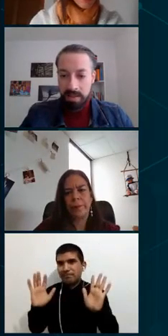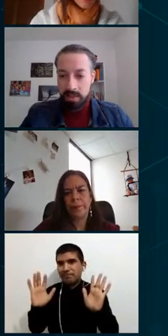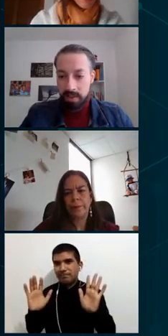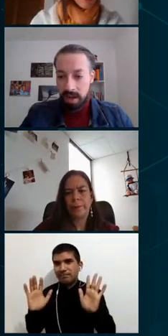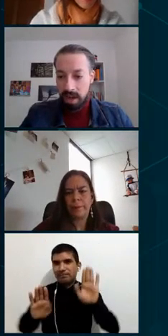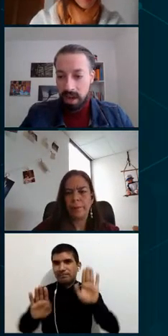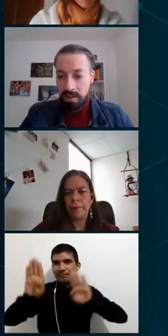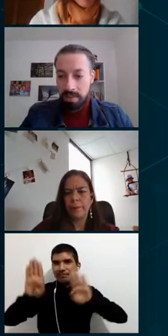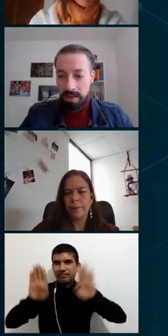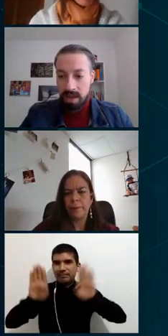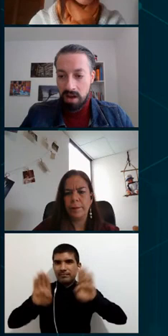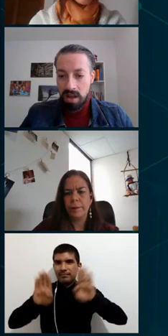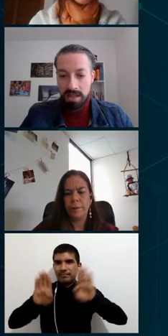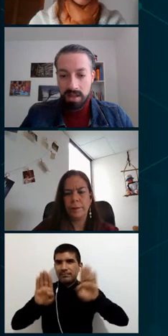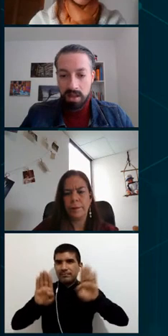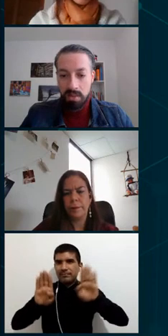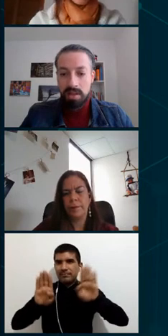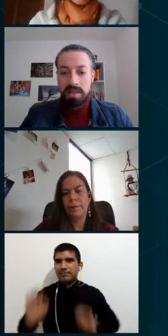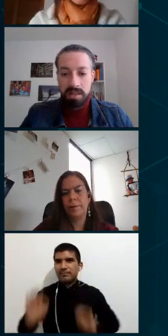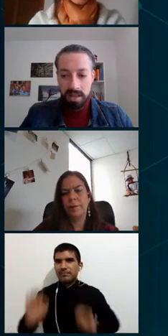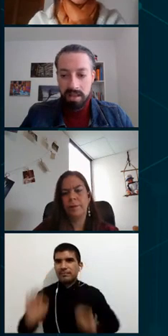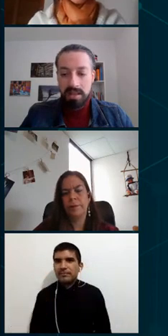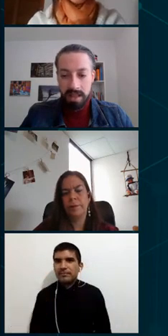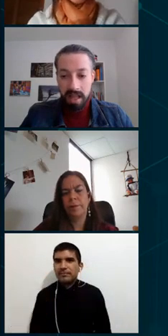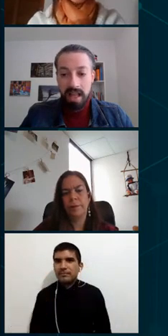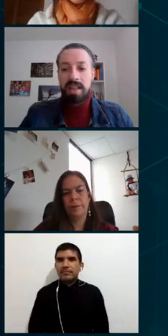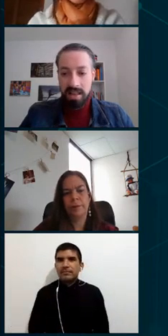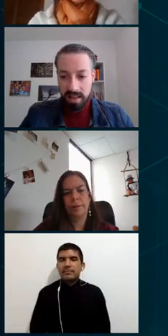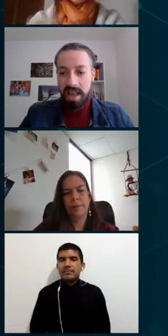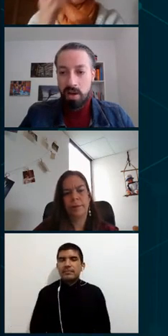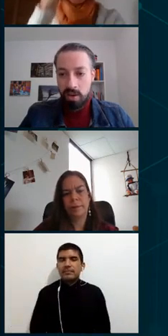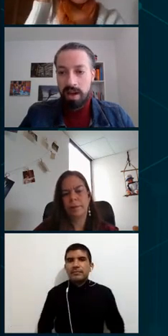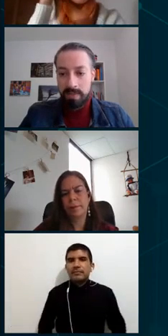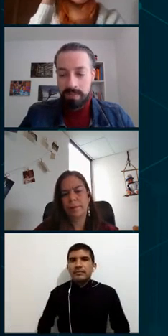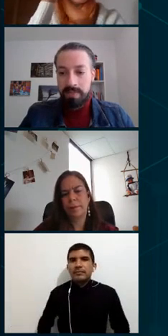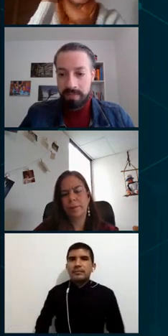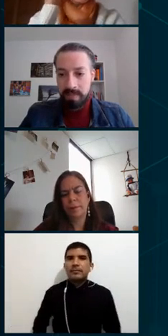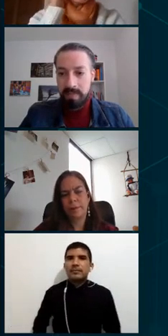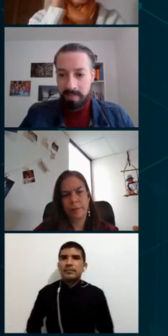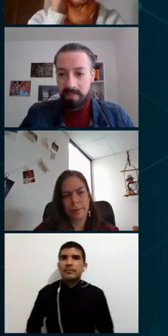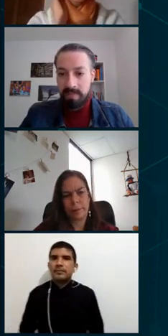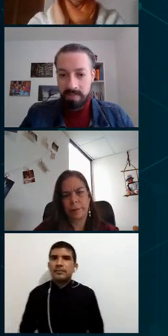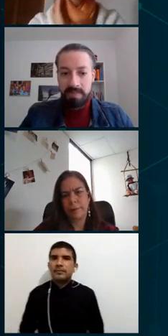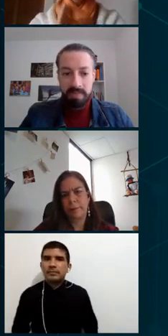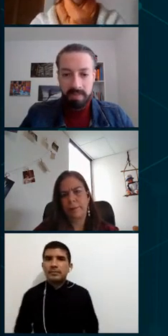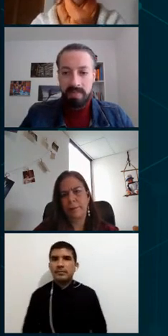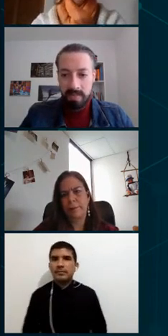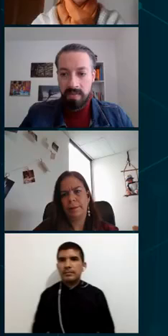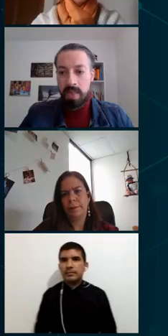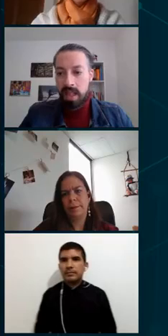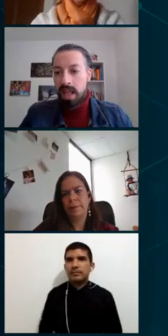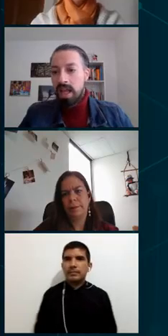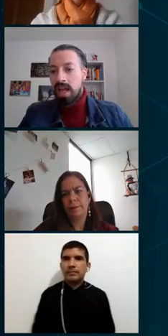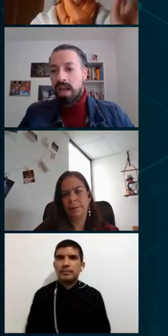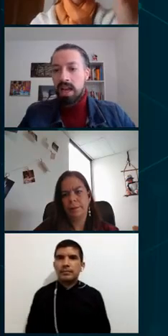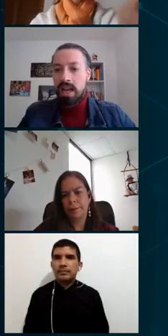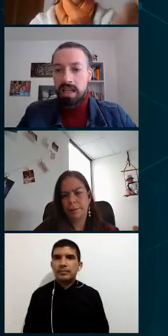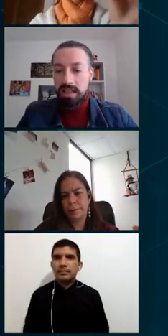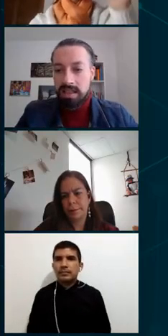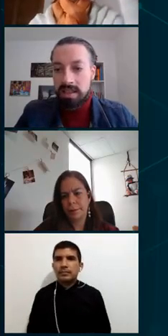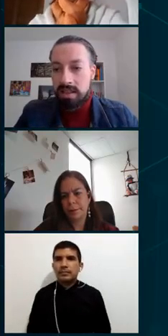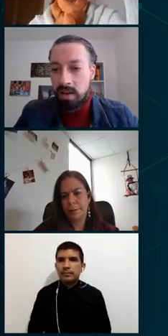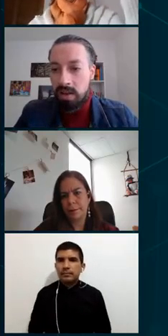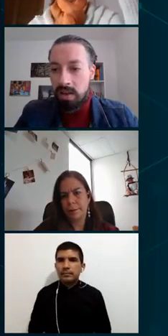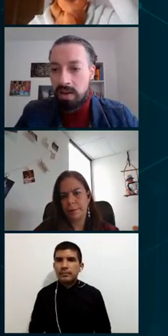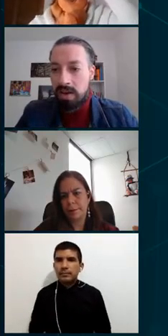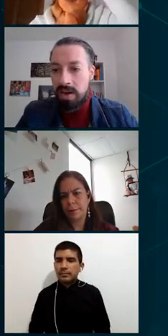¿Qué más tenemos por acá? Me ha pasado. Estamos poniendo en el chat, es lo que han ido de una. Comiendo, lo estoy pasando, listo. Y bueno, y les puse